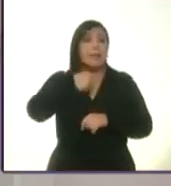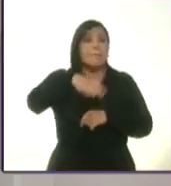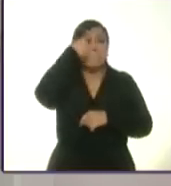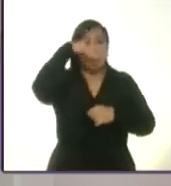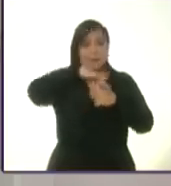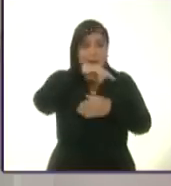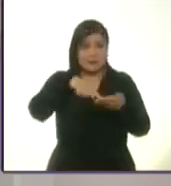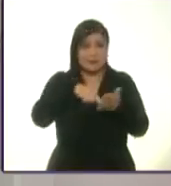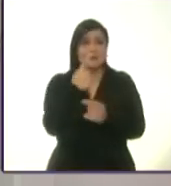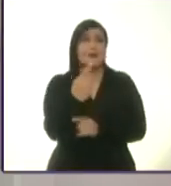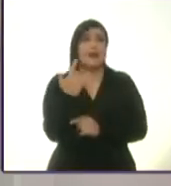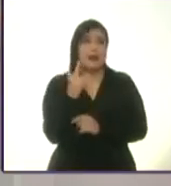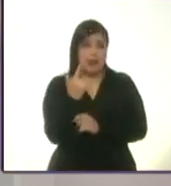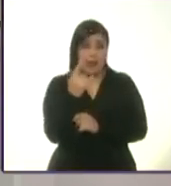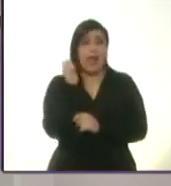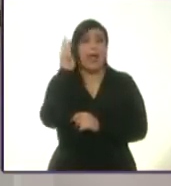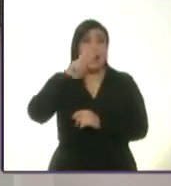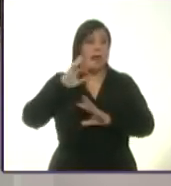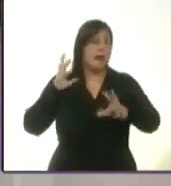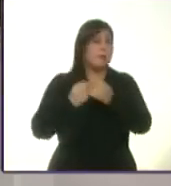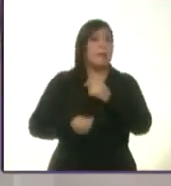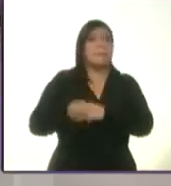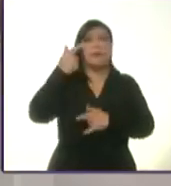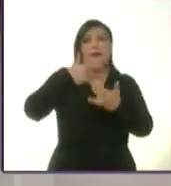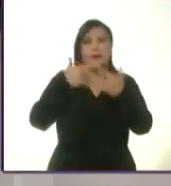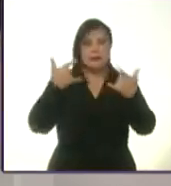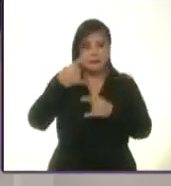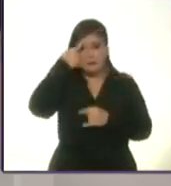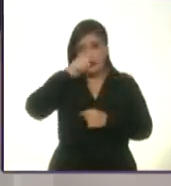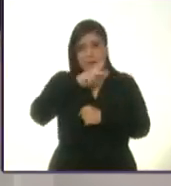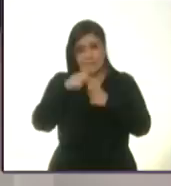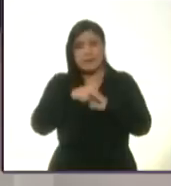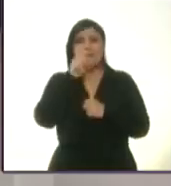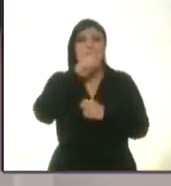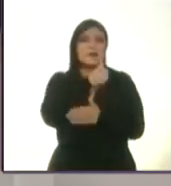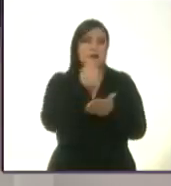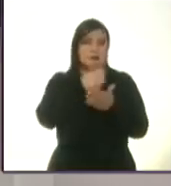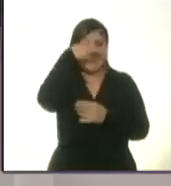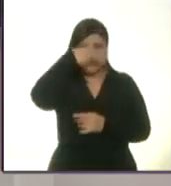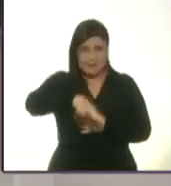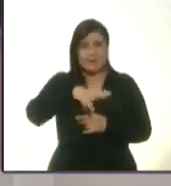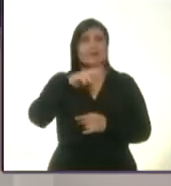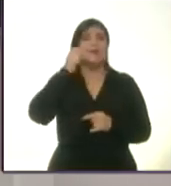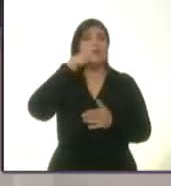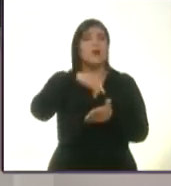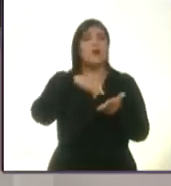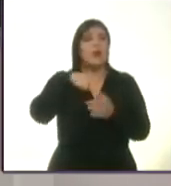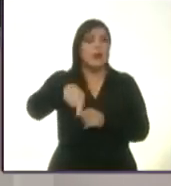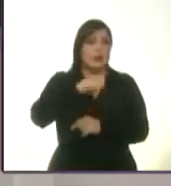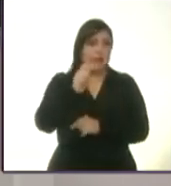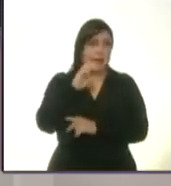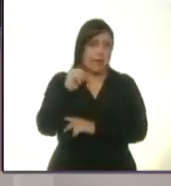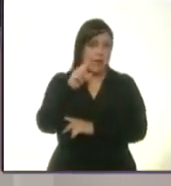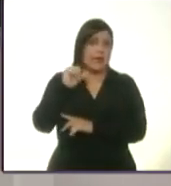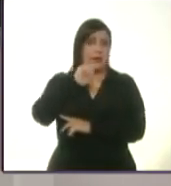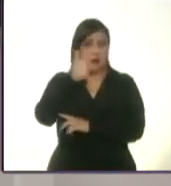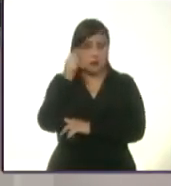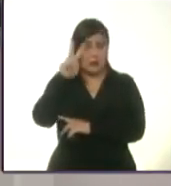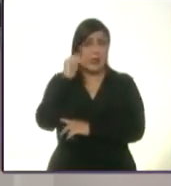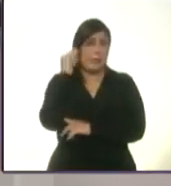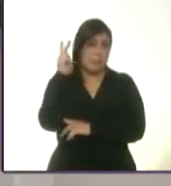primero de julio una fecha histórica para el país y para la ciudad de mexico desde las instalaciones de canal 11 del instituto politécnico